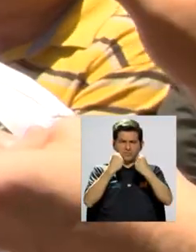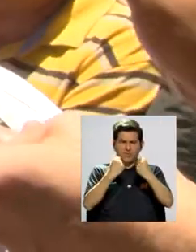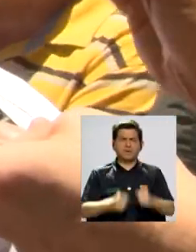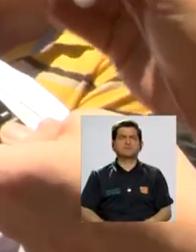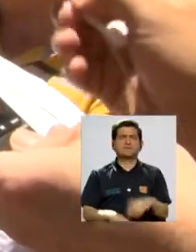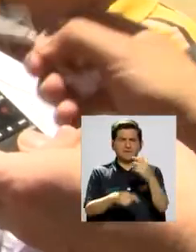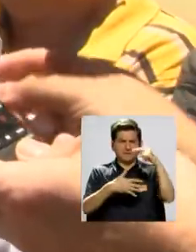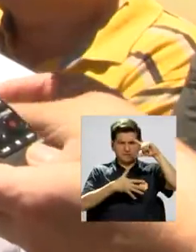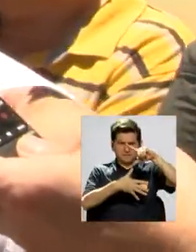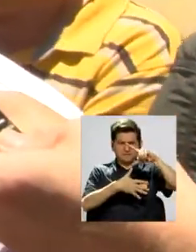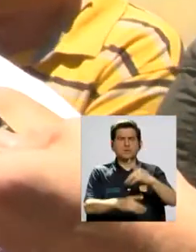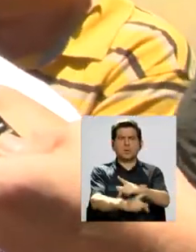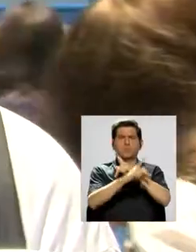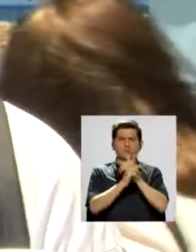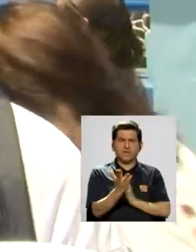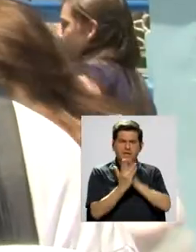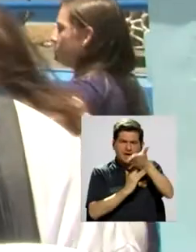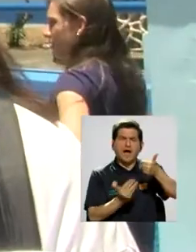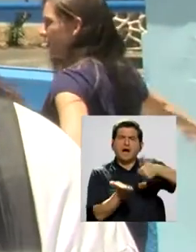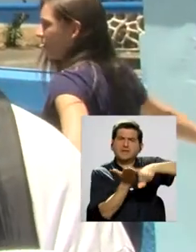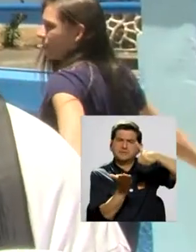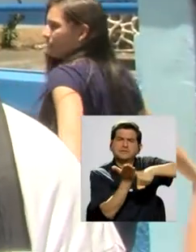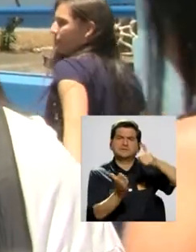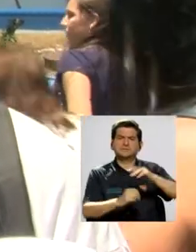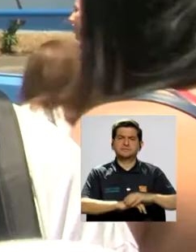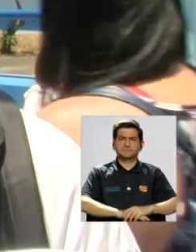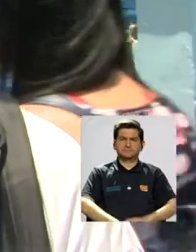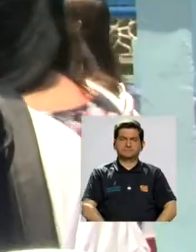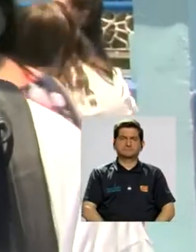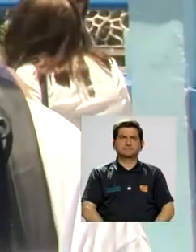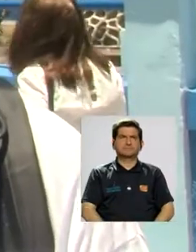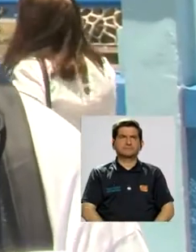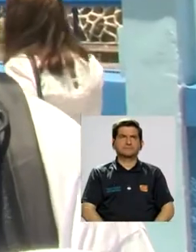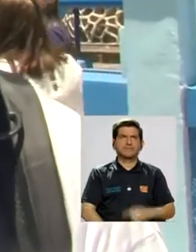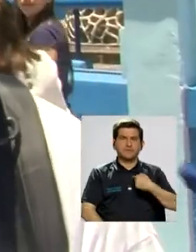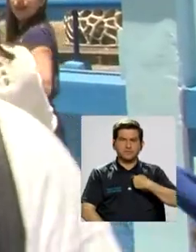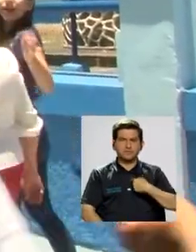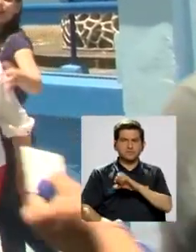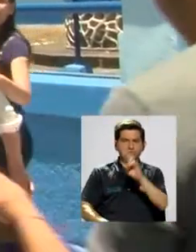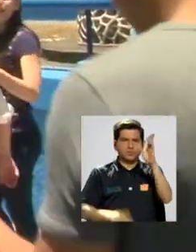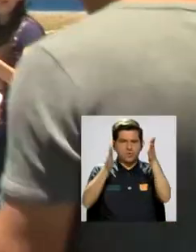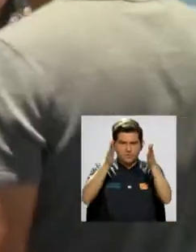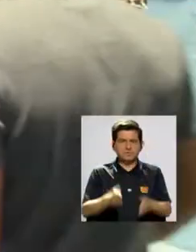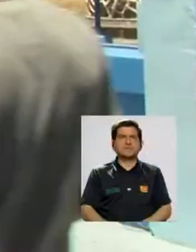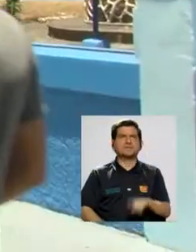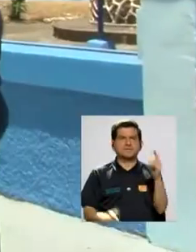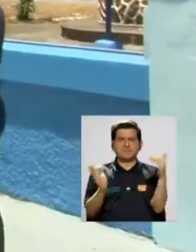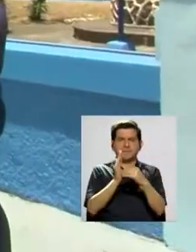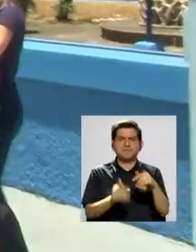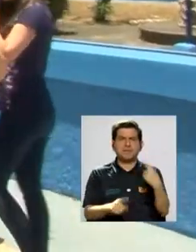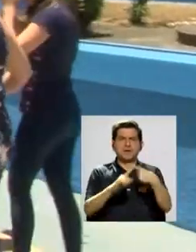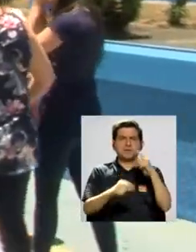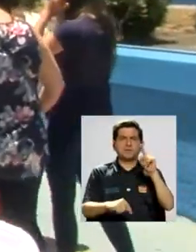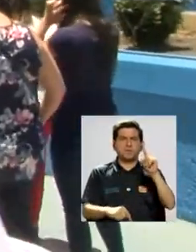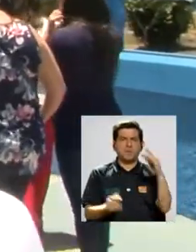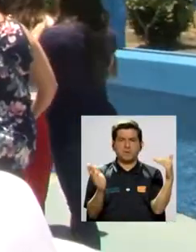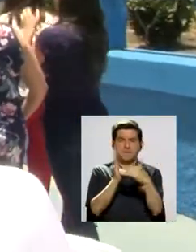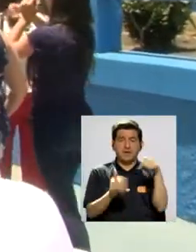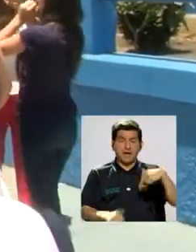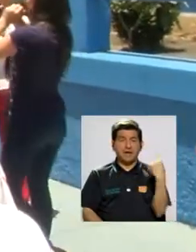Latinoamérica. Protejámosla con nuestro voto. Ahora voy a votar. Soy Tico Mil por Mil. Gracias. Solo aquí se